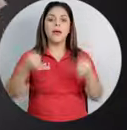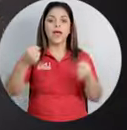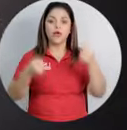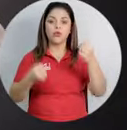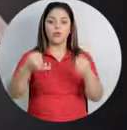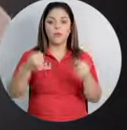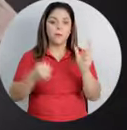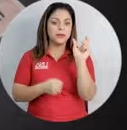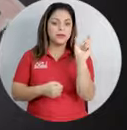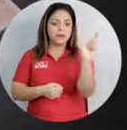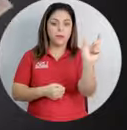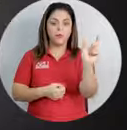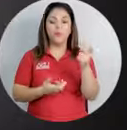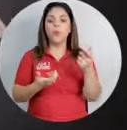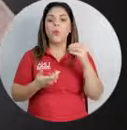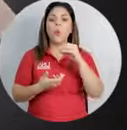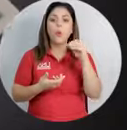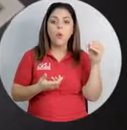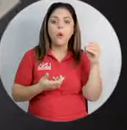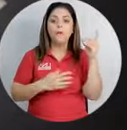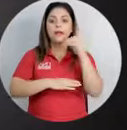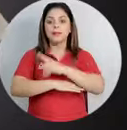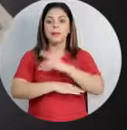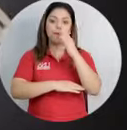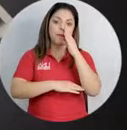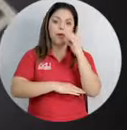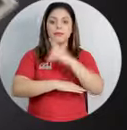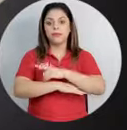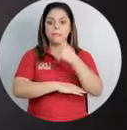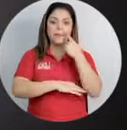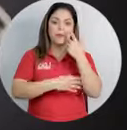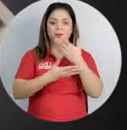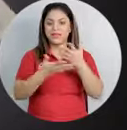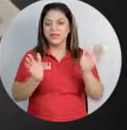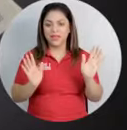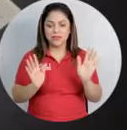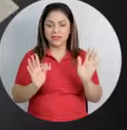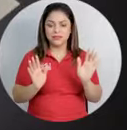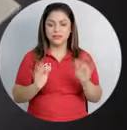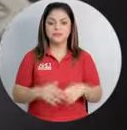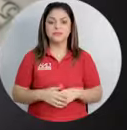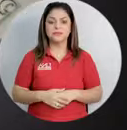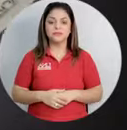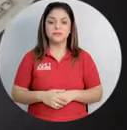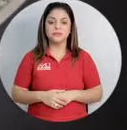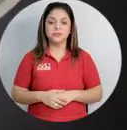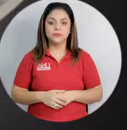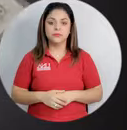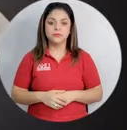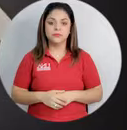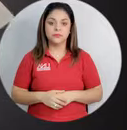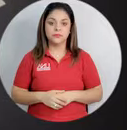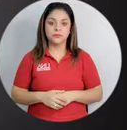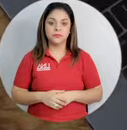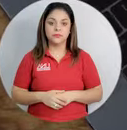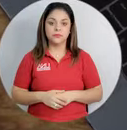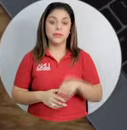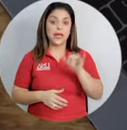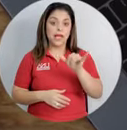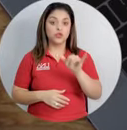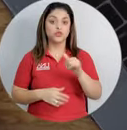un ahorro para medio periodo, ahorro para el Día de la Madre, Día del Padre, bueno, todo. Pongámosle el apellido que sea